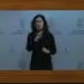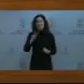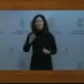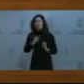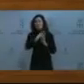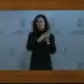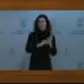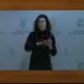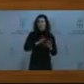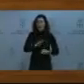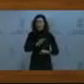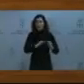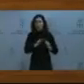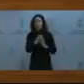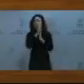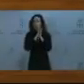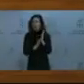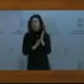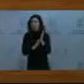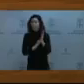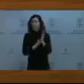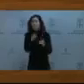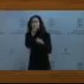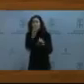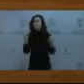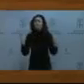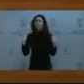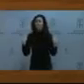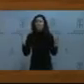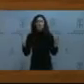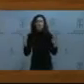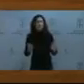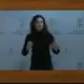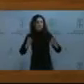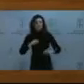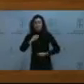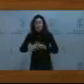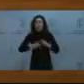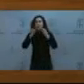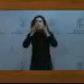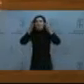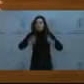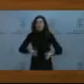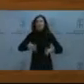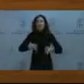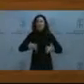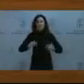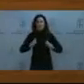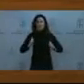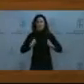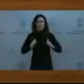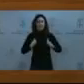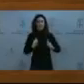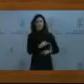el IRPF, en fin, esas cosas prácticas de la vida real y terrenal que ustedes no tienen intención de cumplir. Y qué